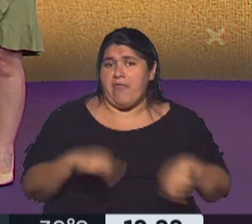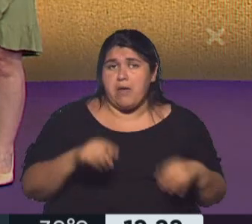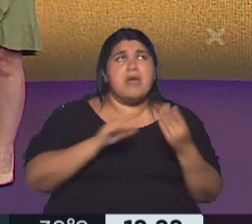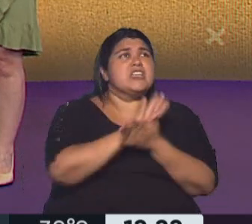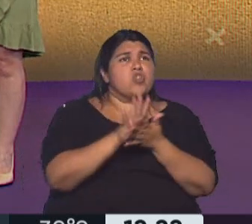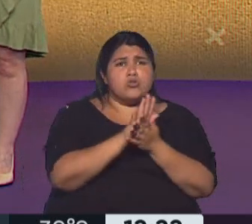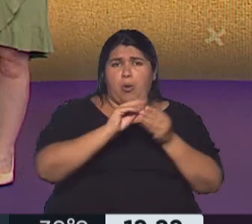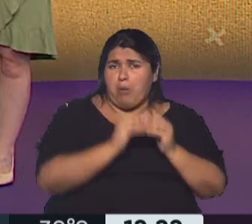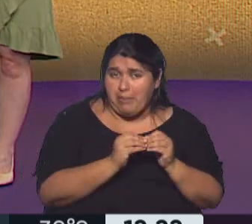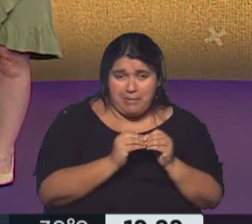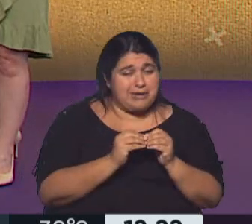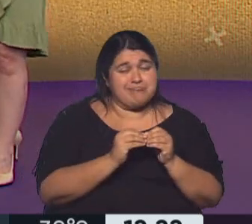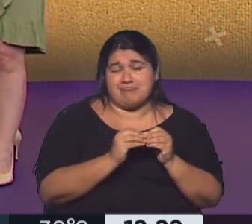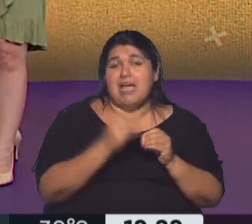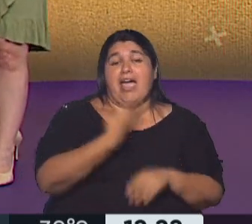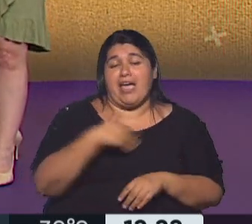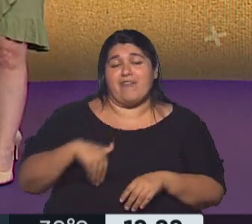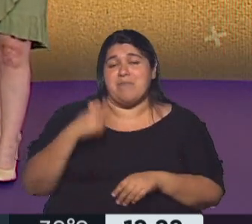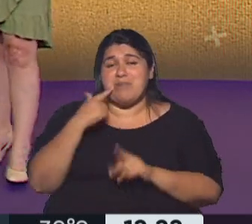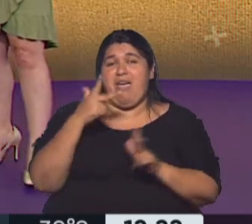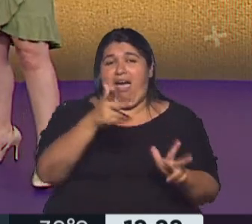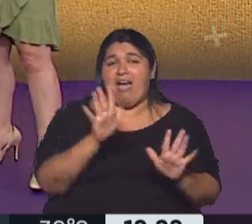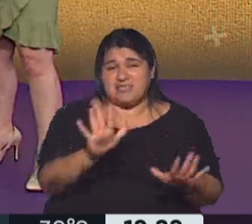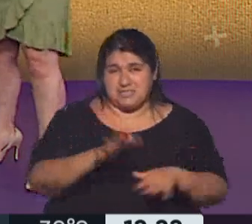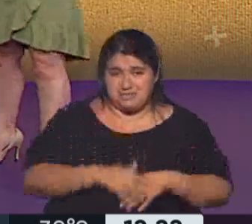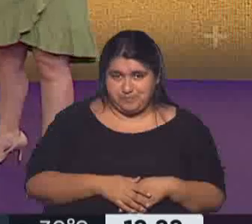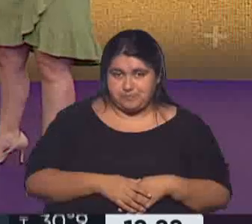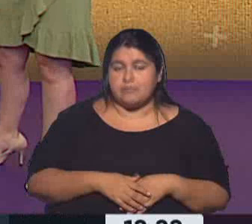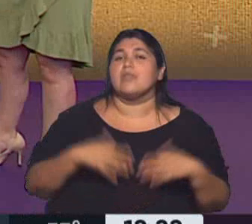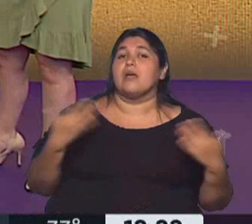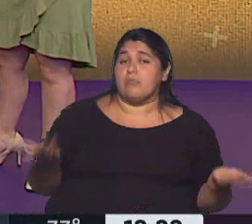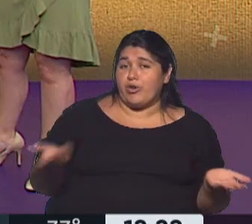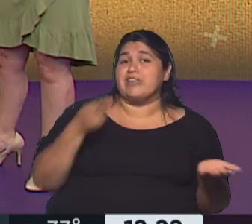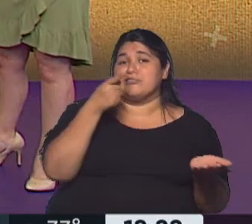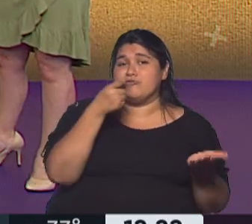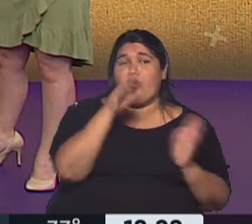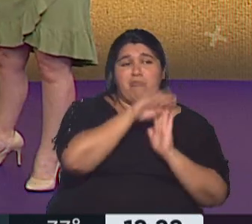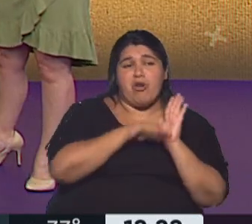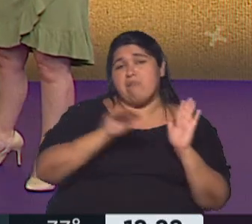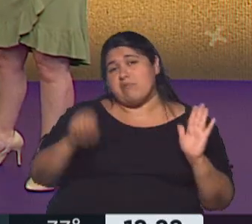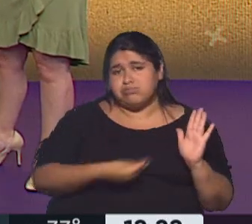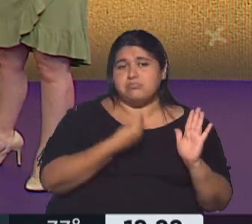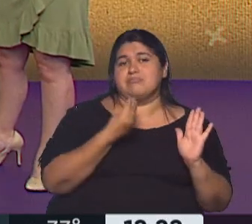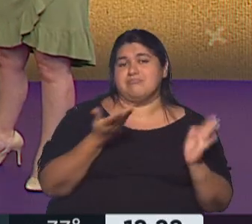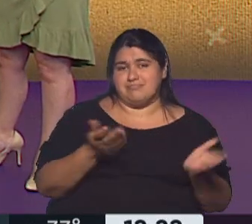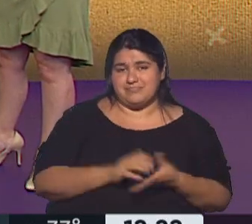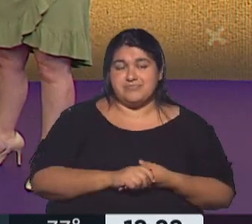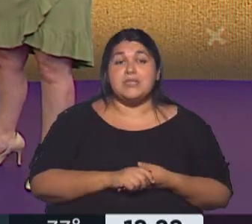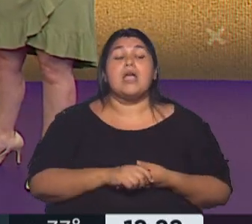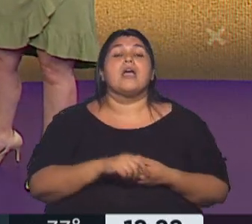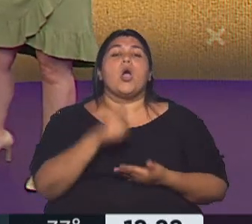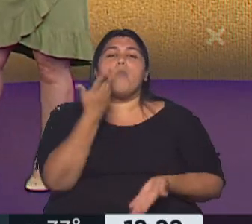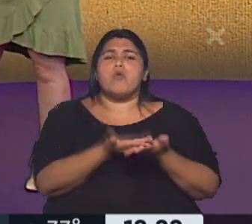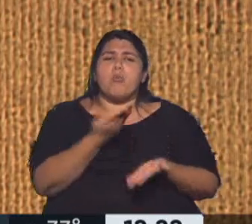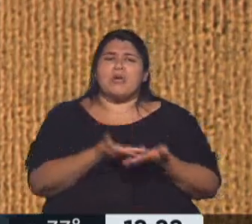problemas. Bueno, eso dice el fondo. Avancemos. Por eso, entre otras cosas, fracasa. Las propuestas generales no sirven